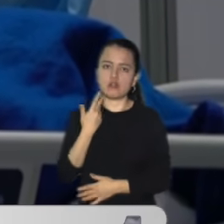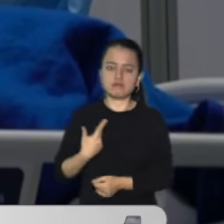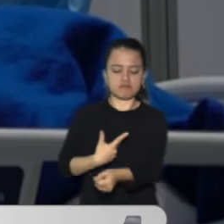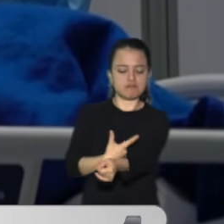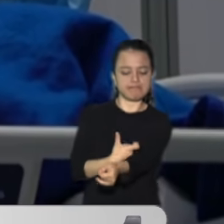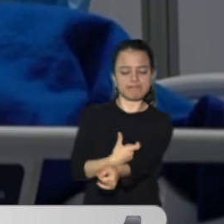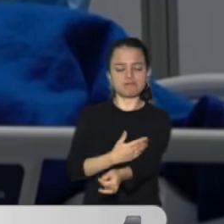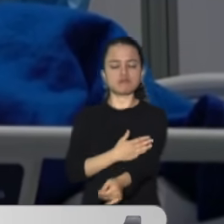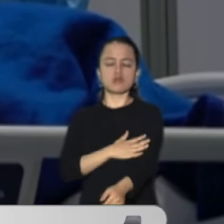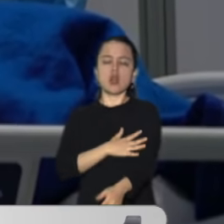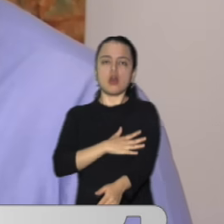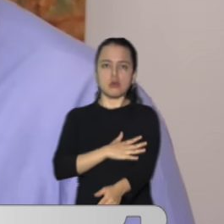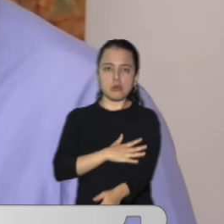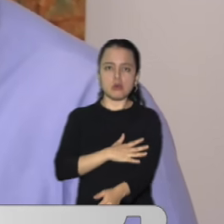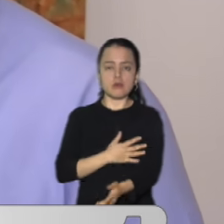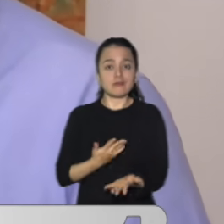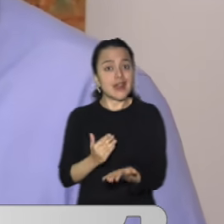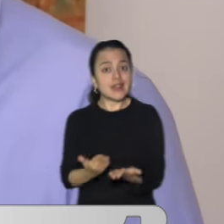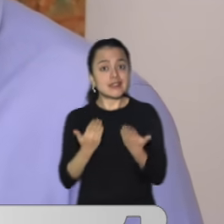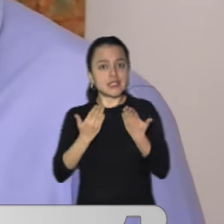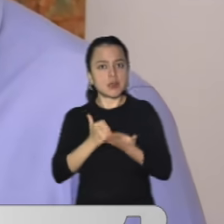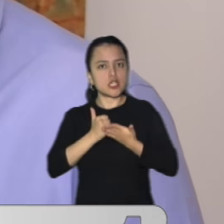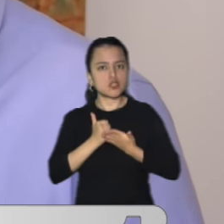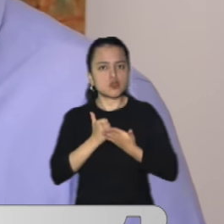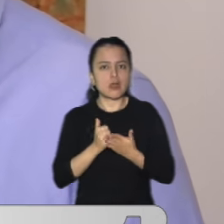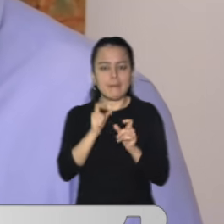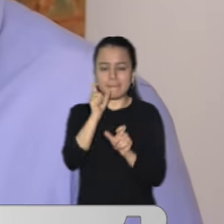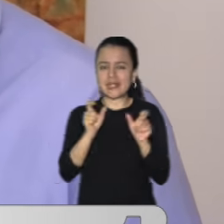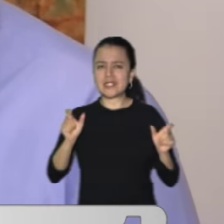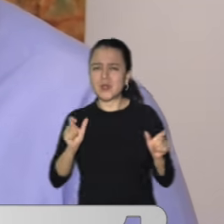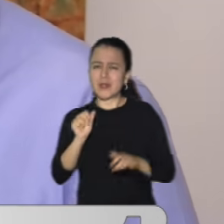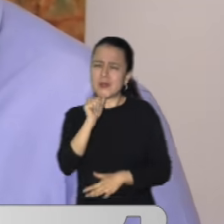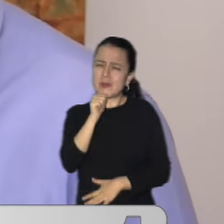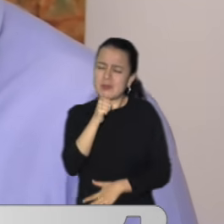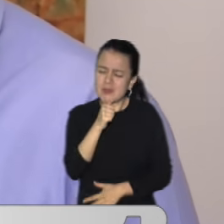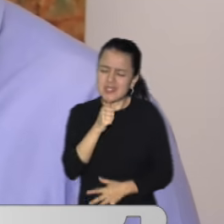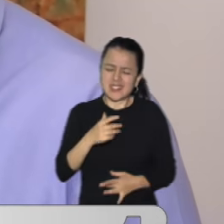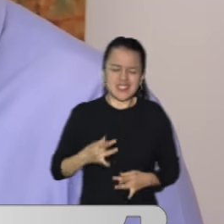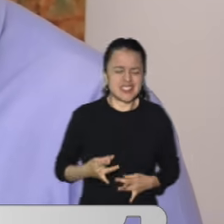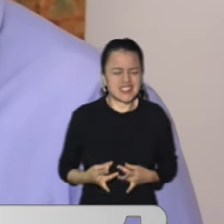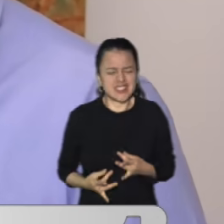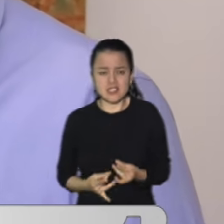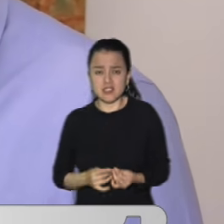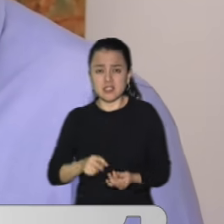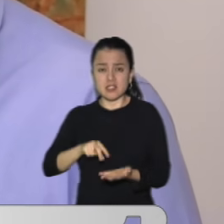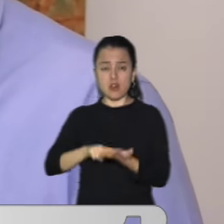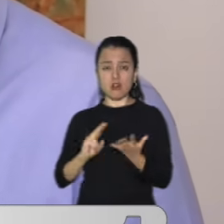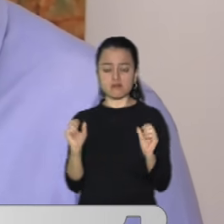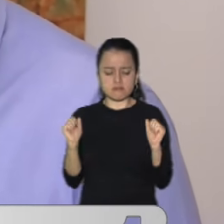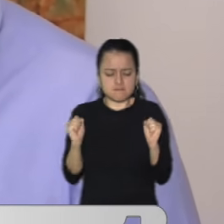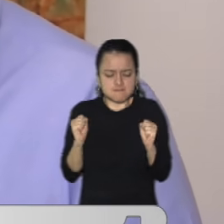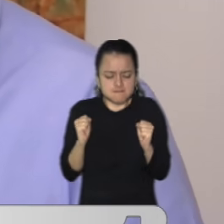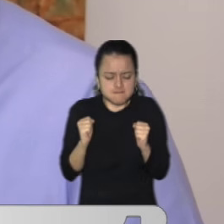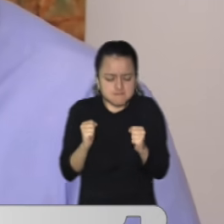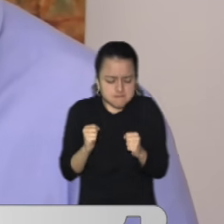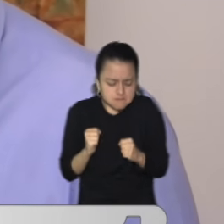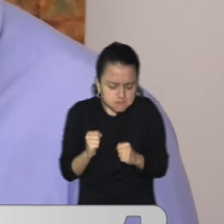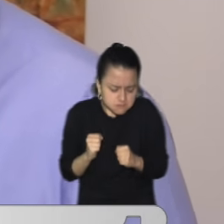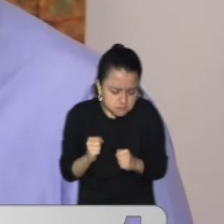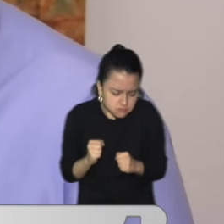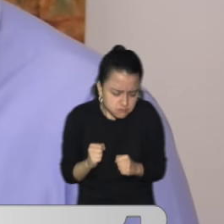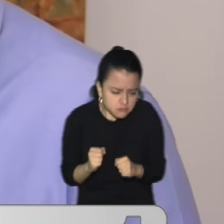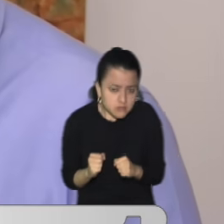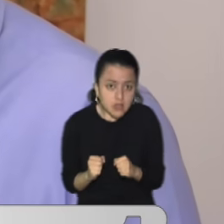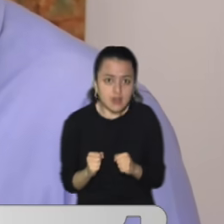aquellos médicos que pueden ayudar a las personas en situaciones de dolor y de deterioro puedan hacerlo sin tomar